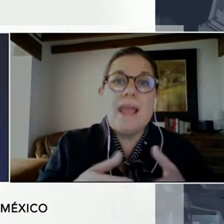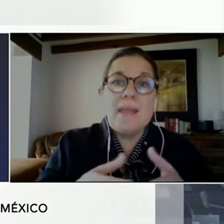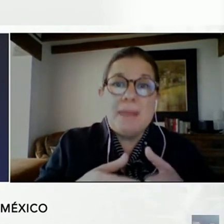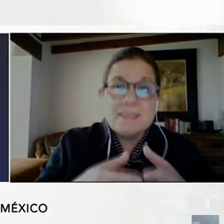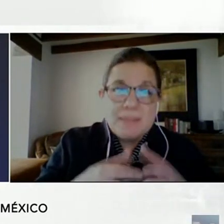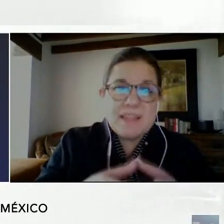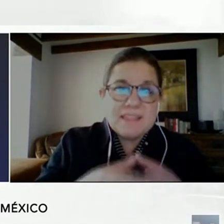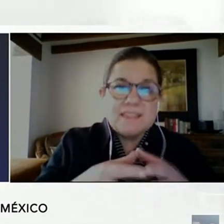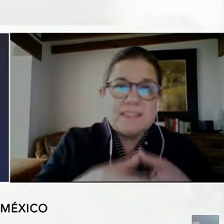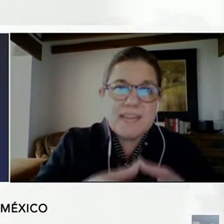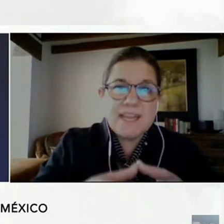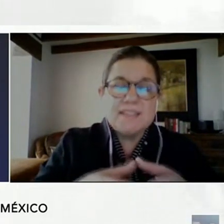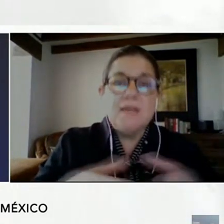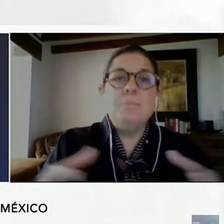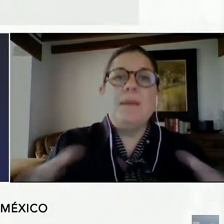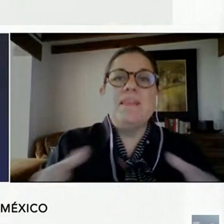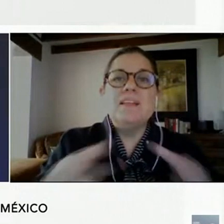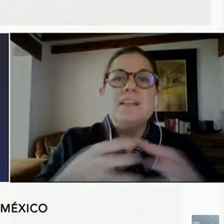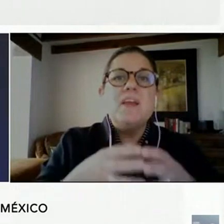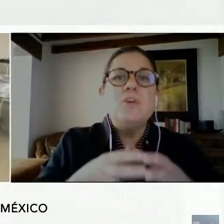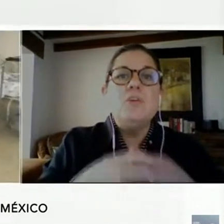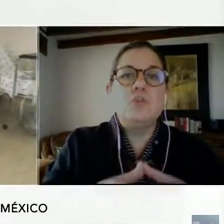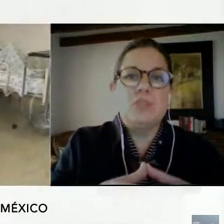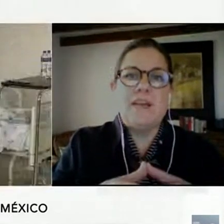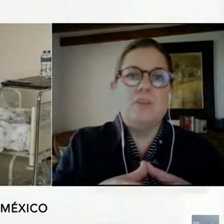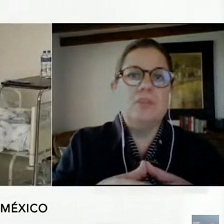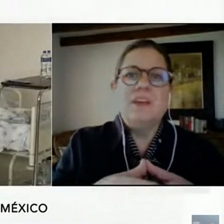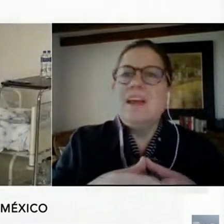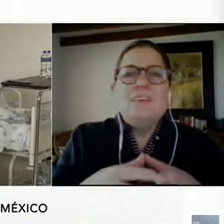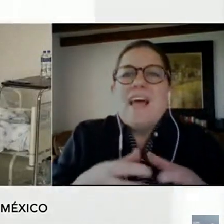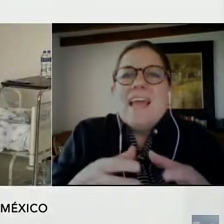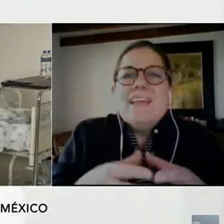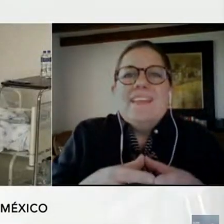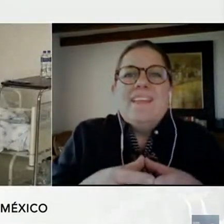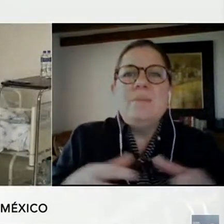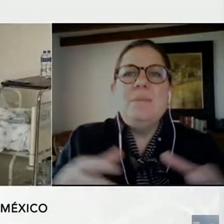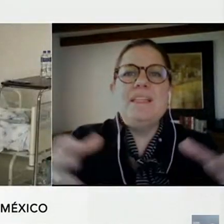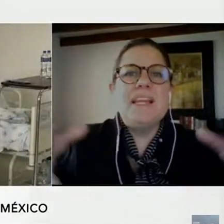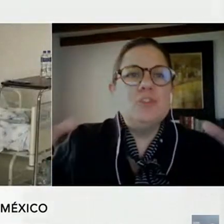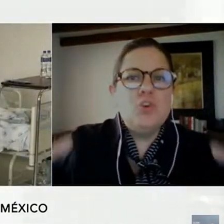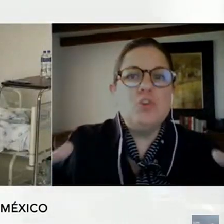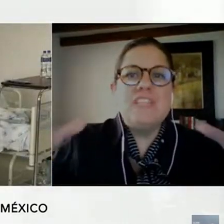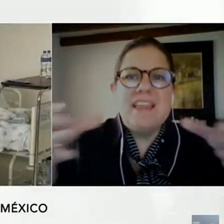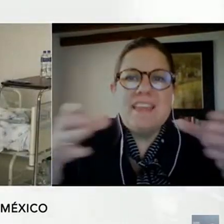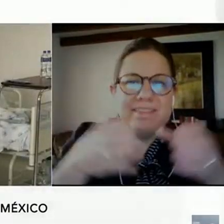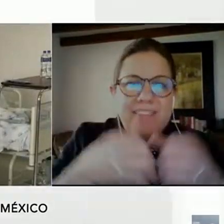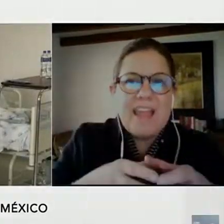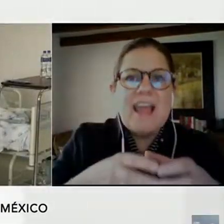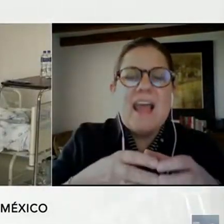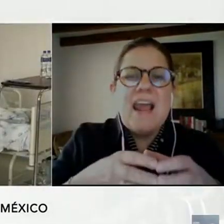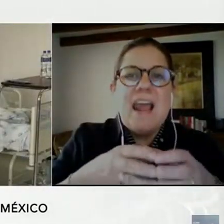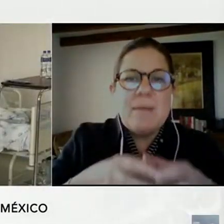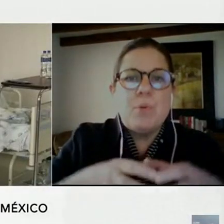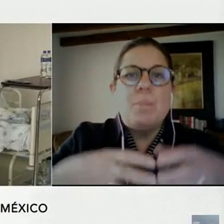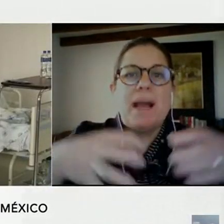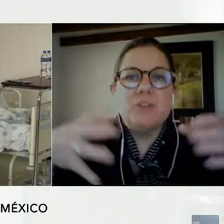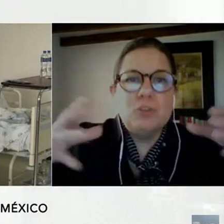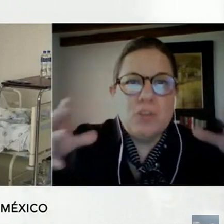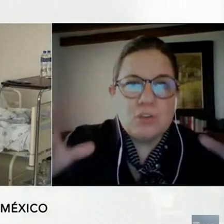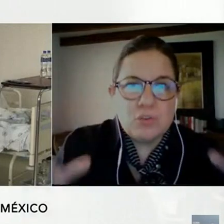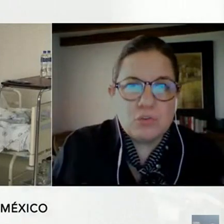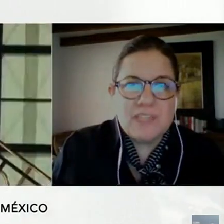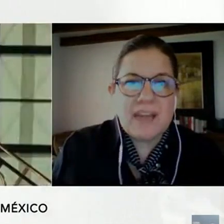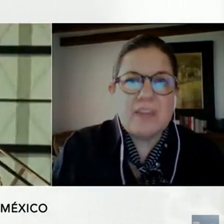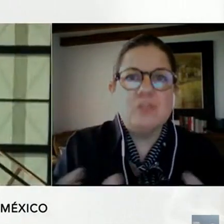haciendo las medidas necesarias para detener los contagios. O sea, hay que entender, mientras no se detenga la